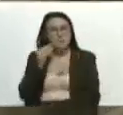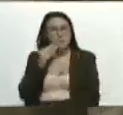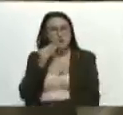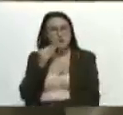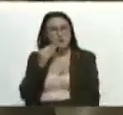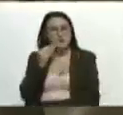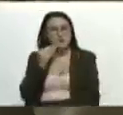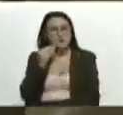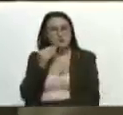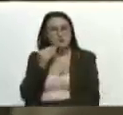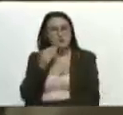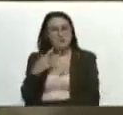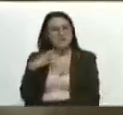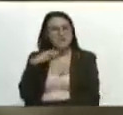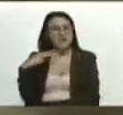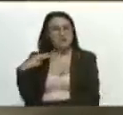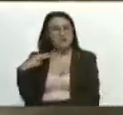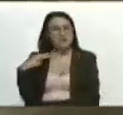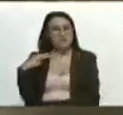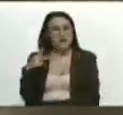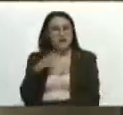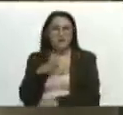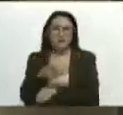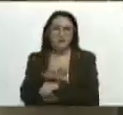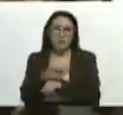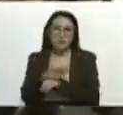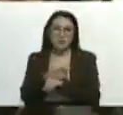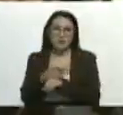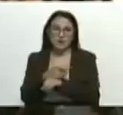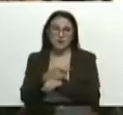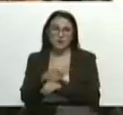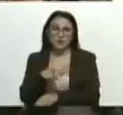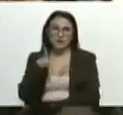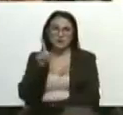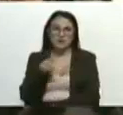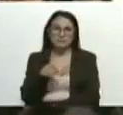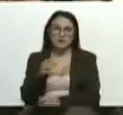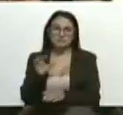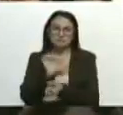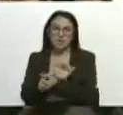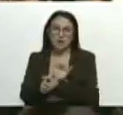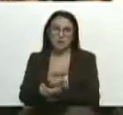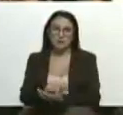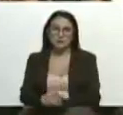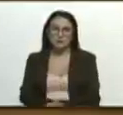como víctima de este gobierno, quien también estuvo retenido.